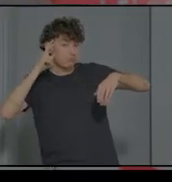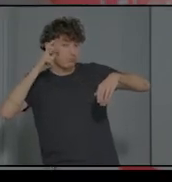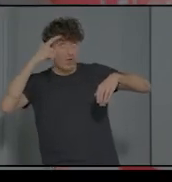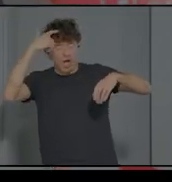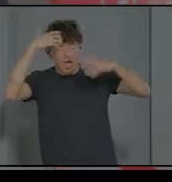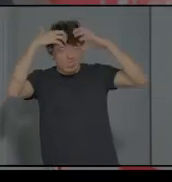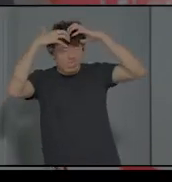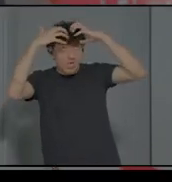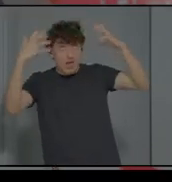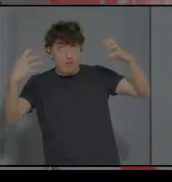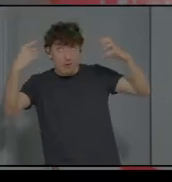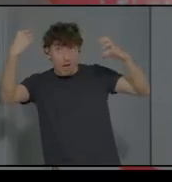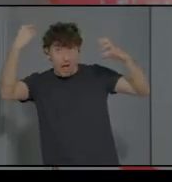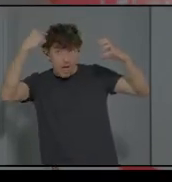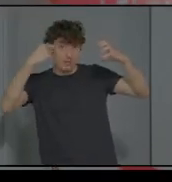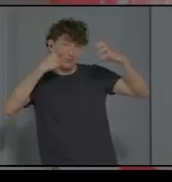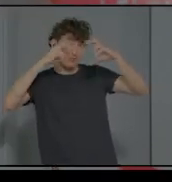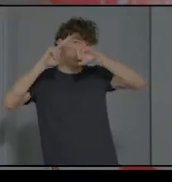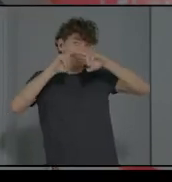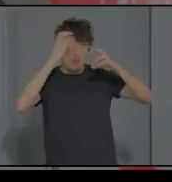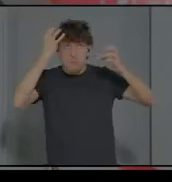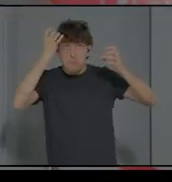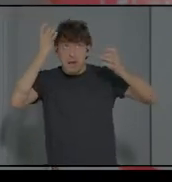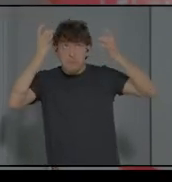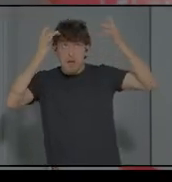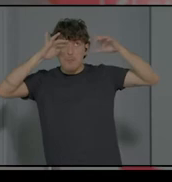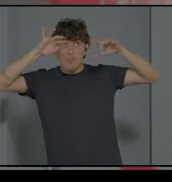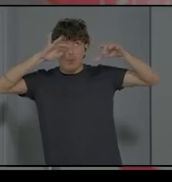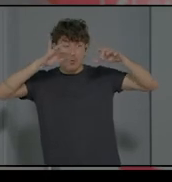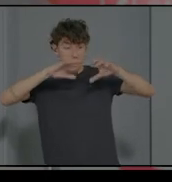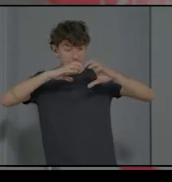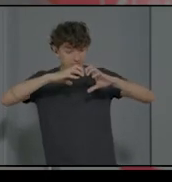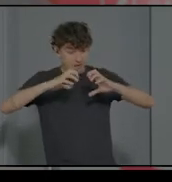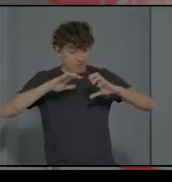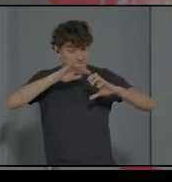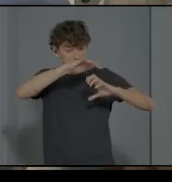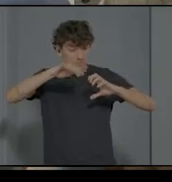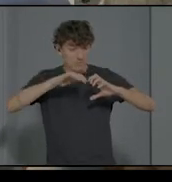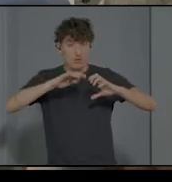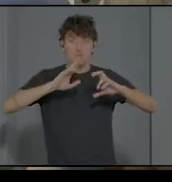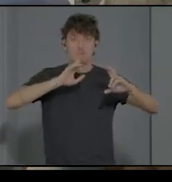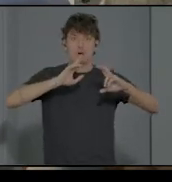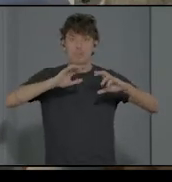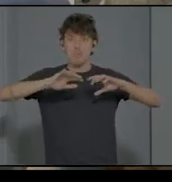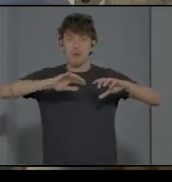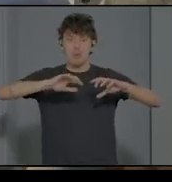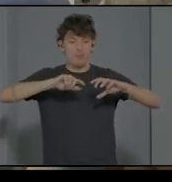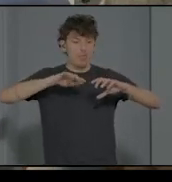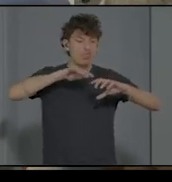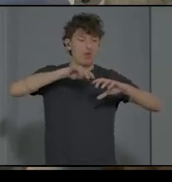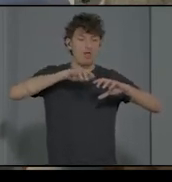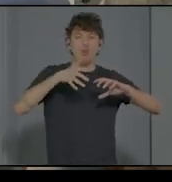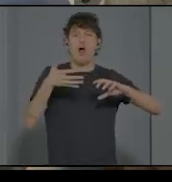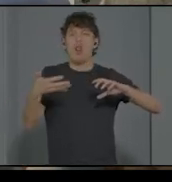contexto. En el caso específico, detectamos que en el momento en que unas